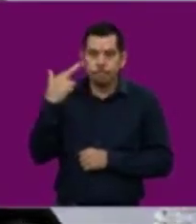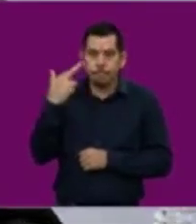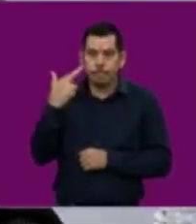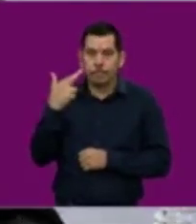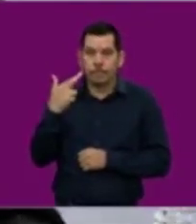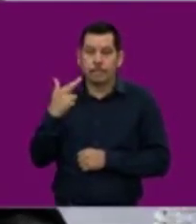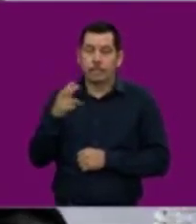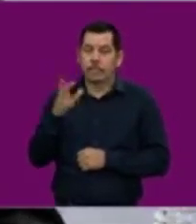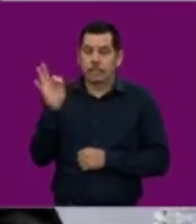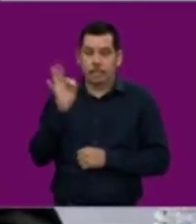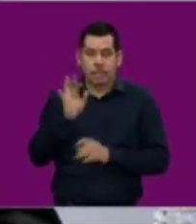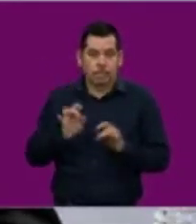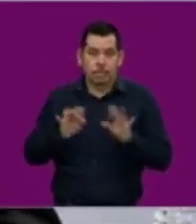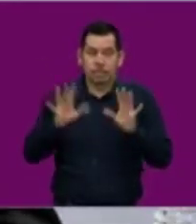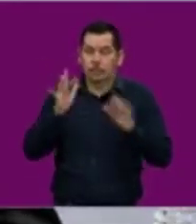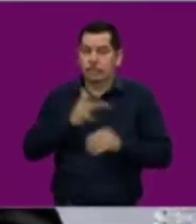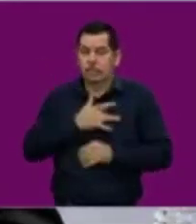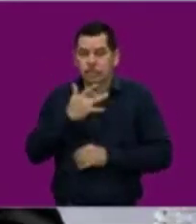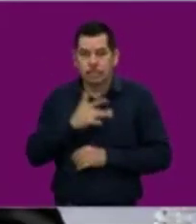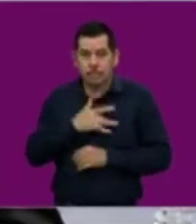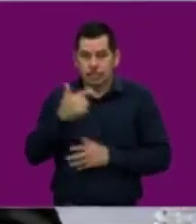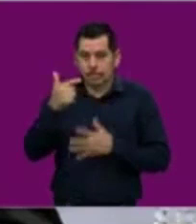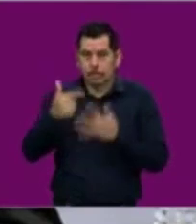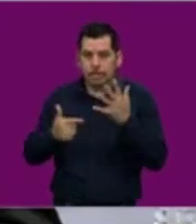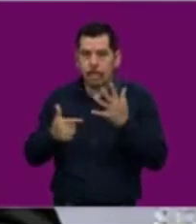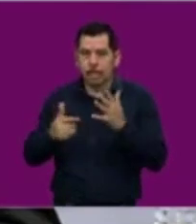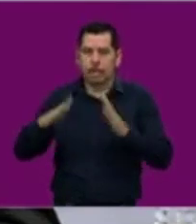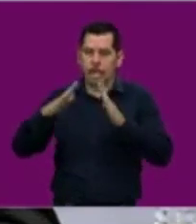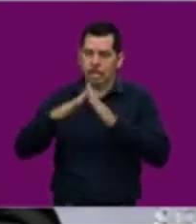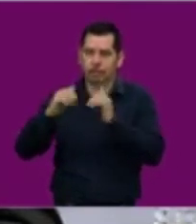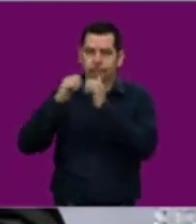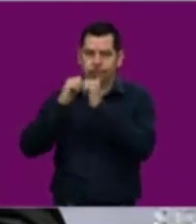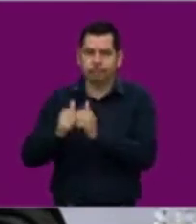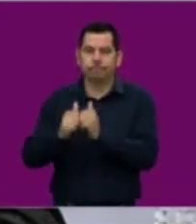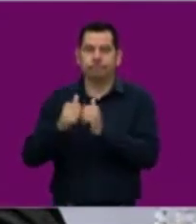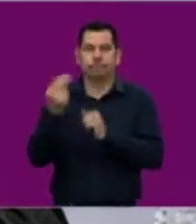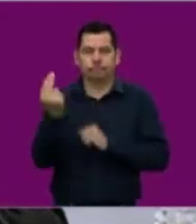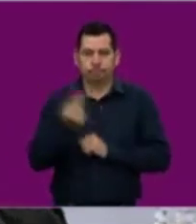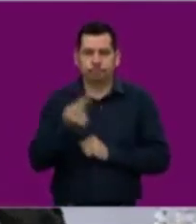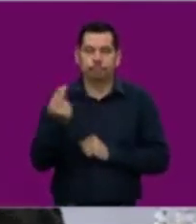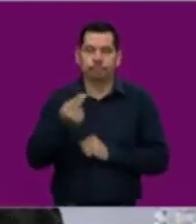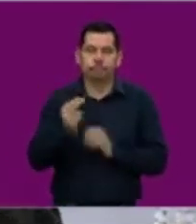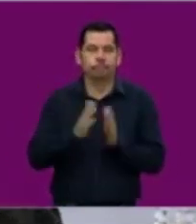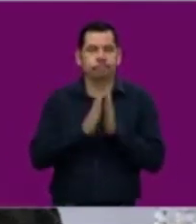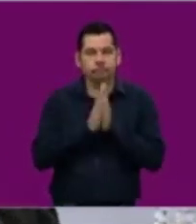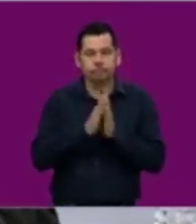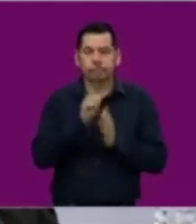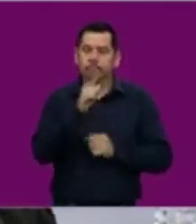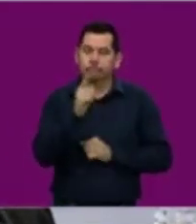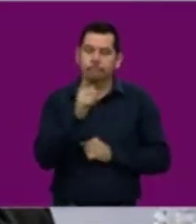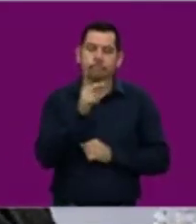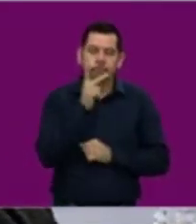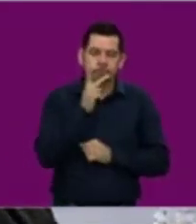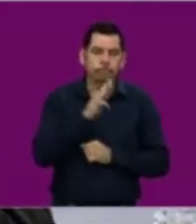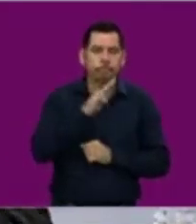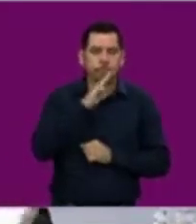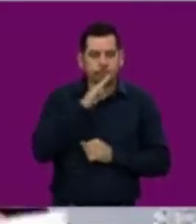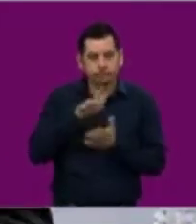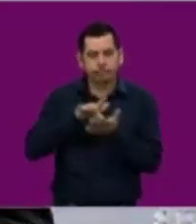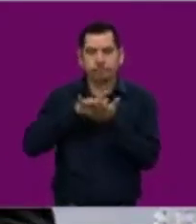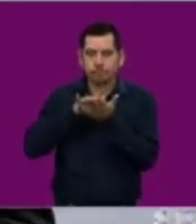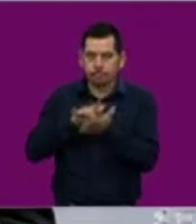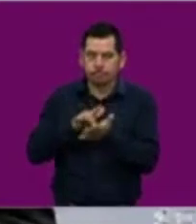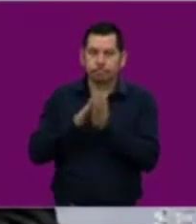casa y necesitamos la participación muy comprometida comprometida de las